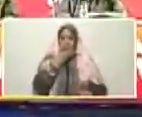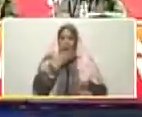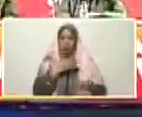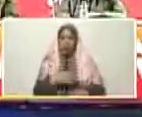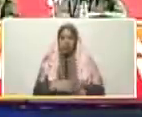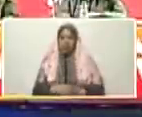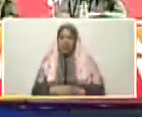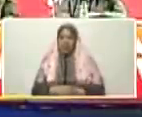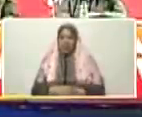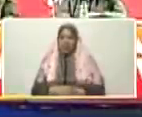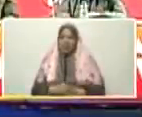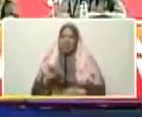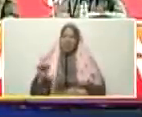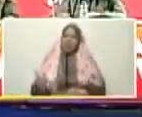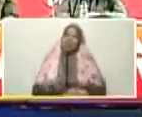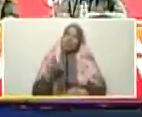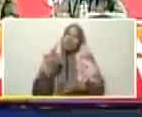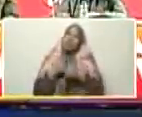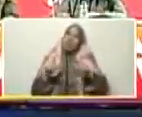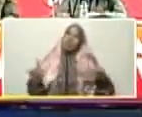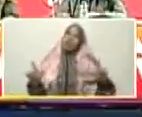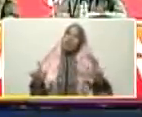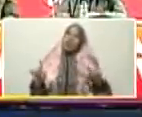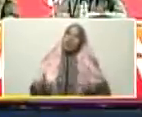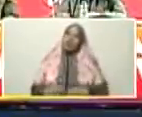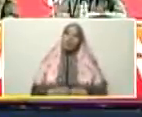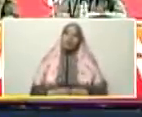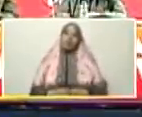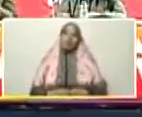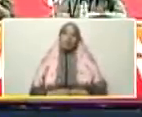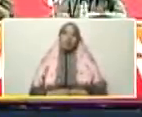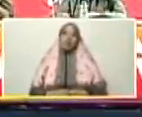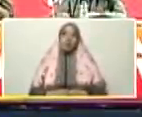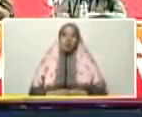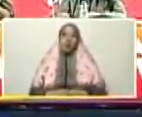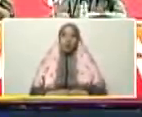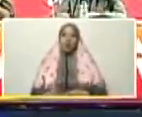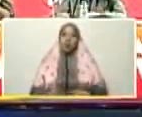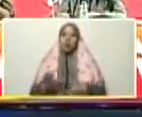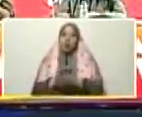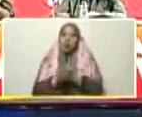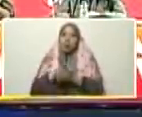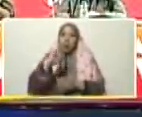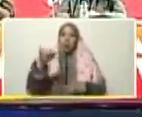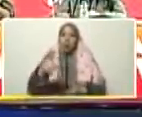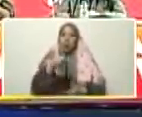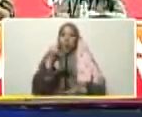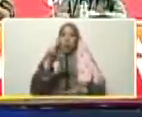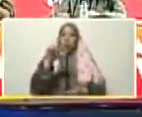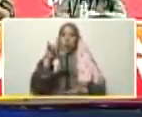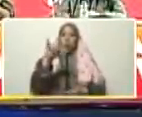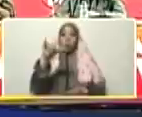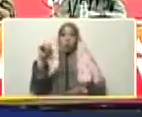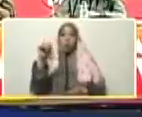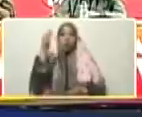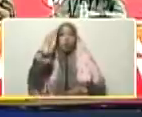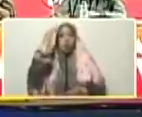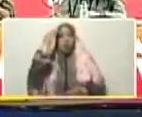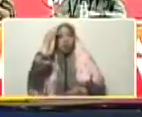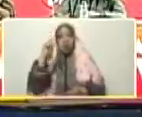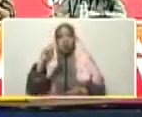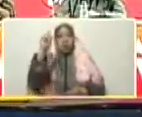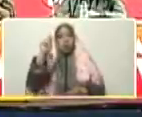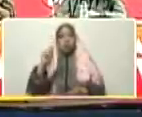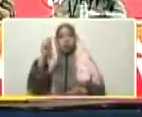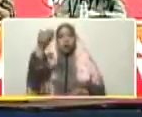así fue la primera independencia camarada julio escalona fernando soto rojas maría